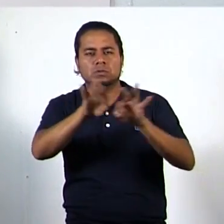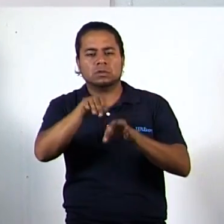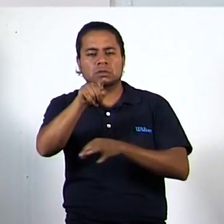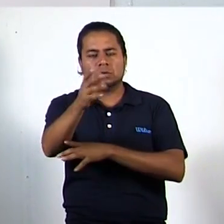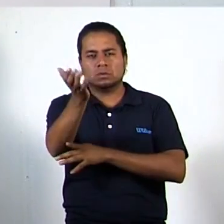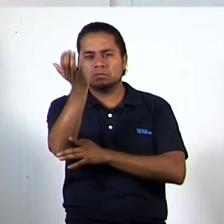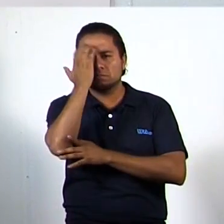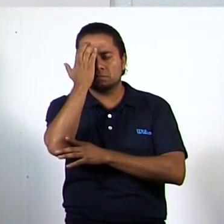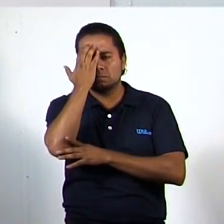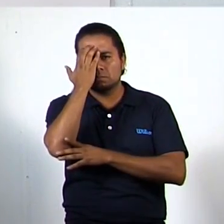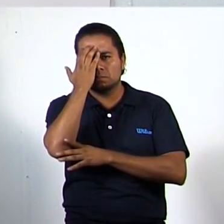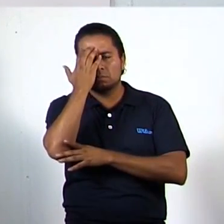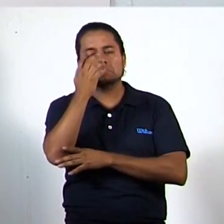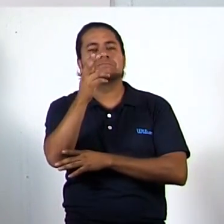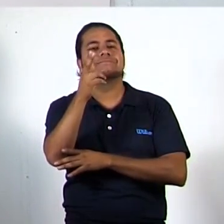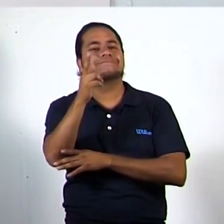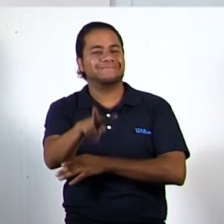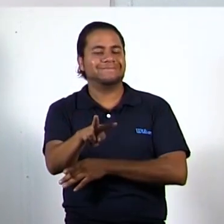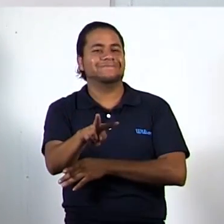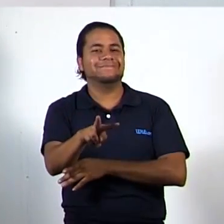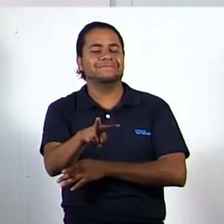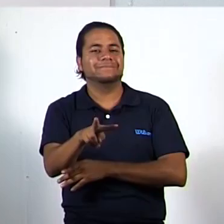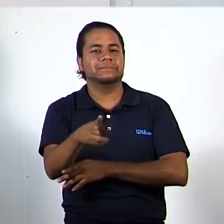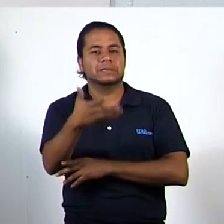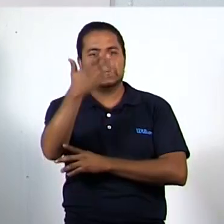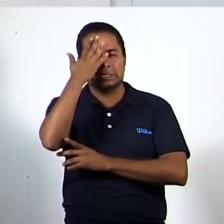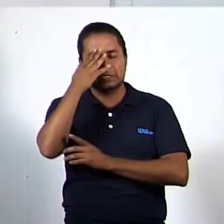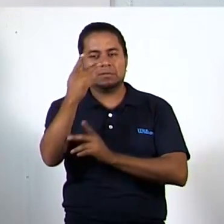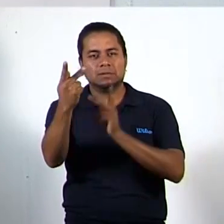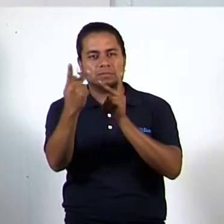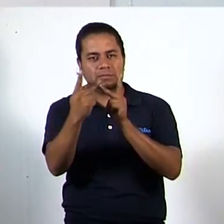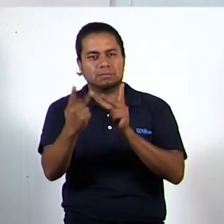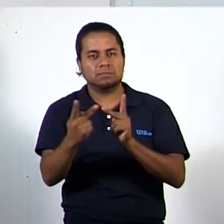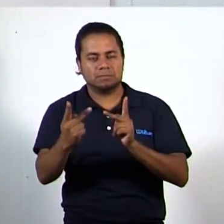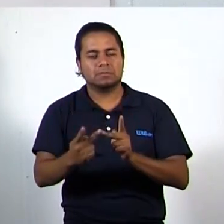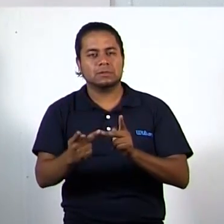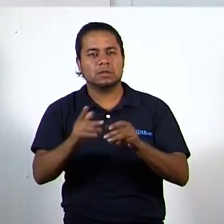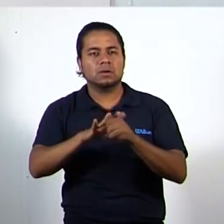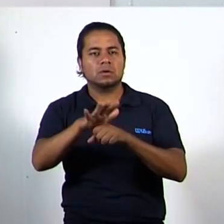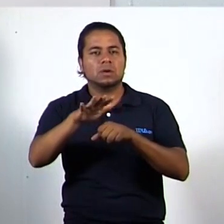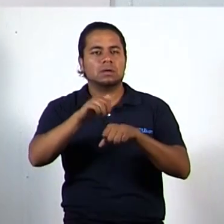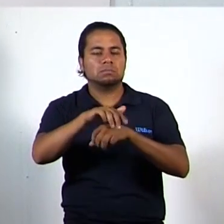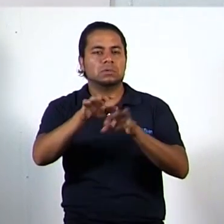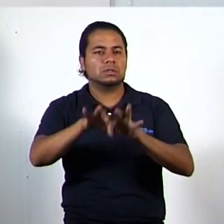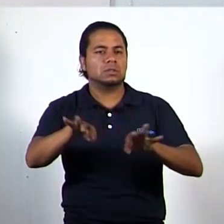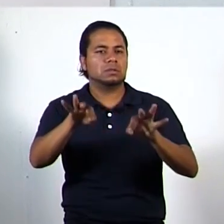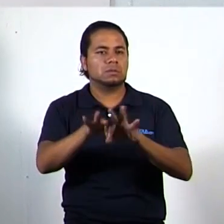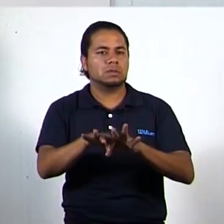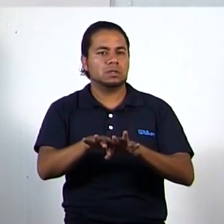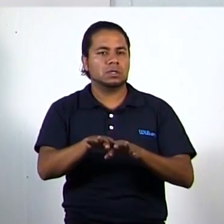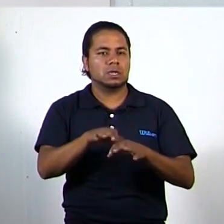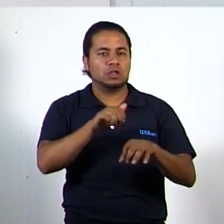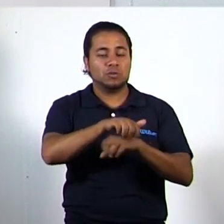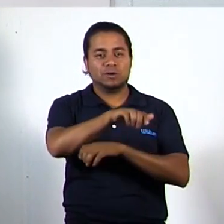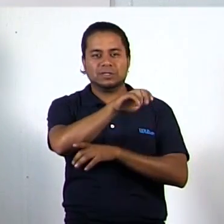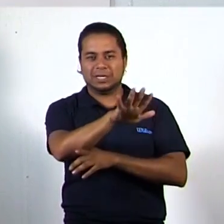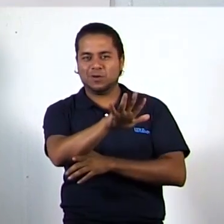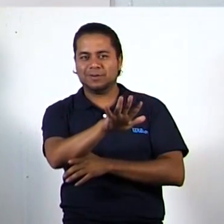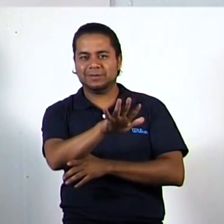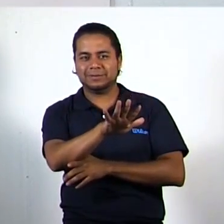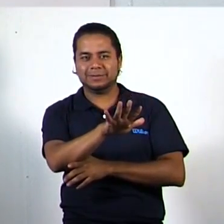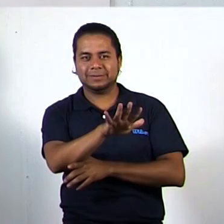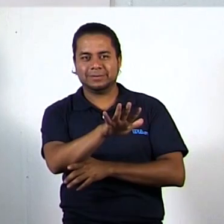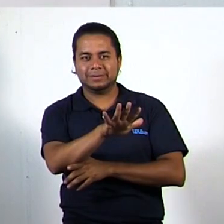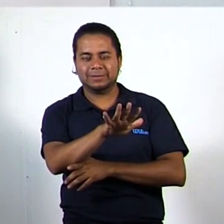conoces? Efectivamente, concordamos todos que otros números importantes son el número 5, que